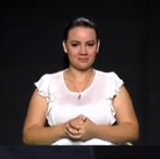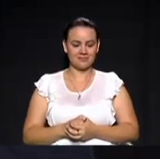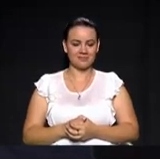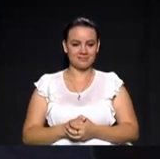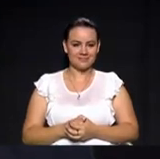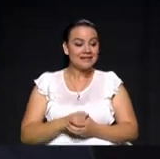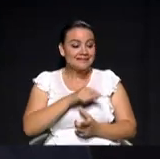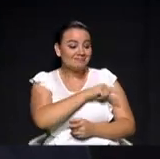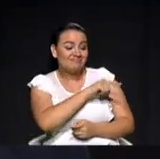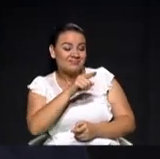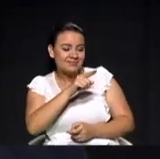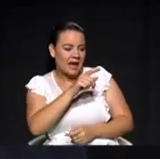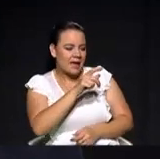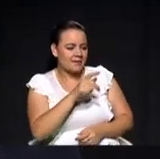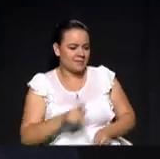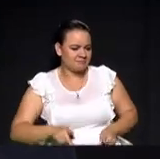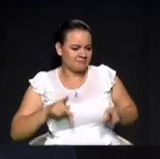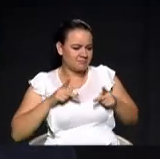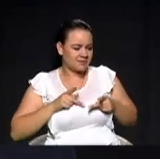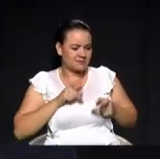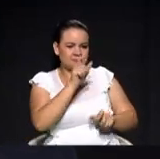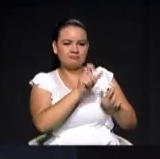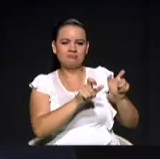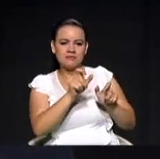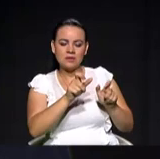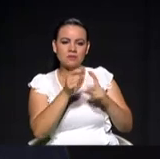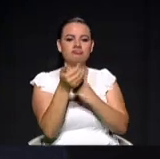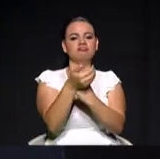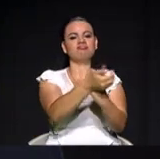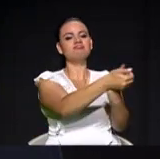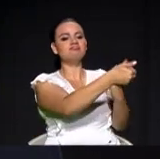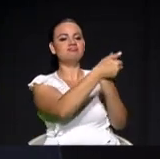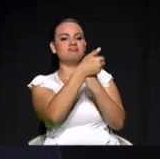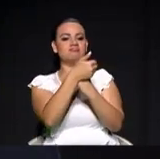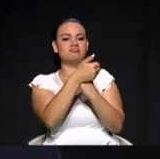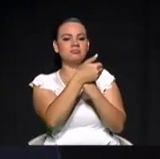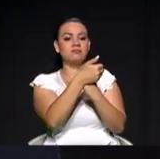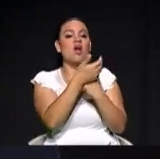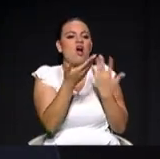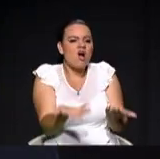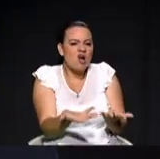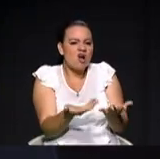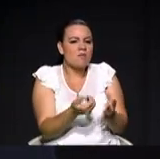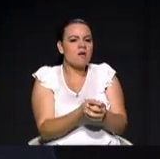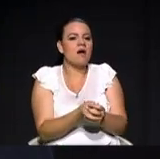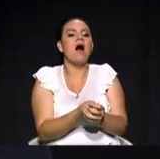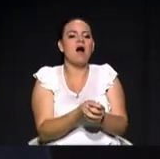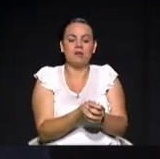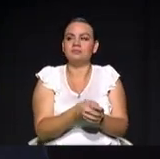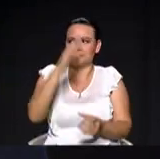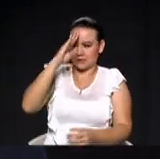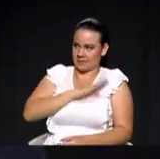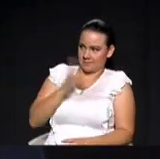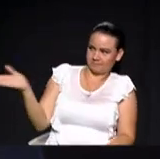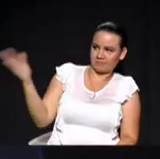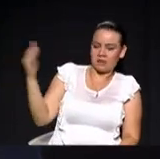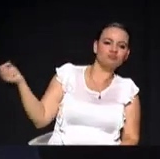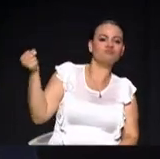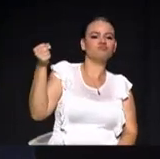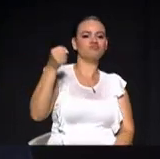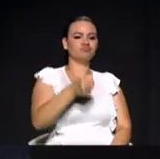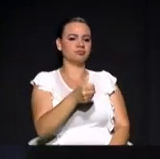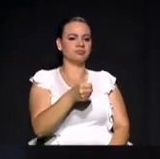ciudadanos incrementando el pie de fuerza policial incrementando la institucionalidad